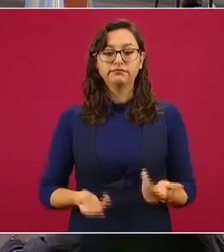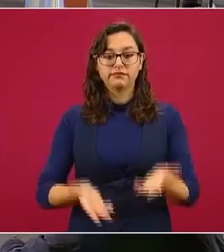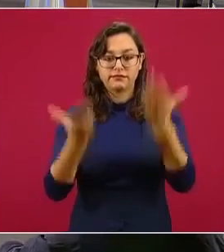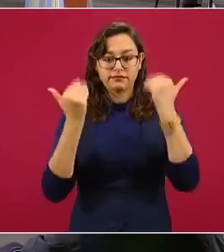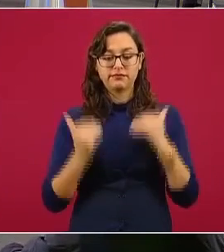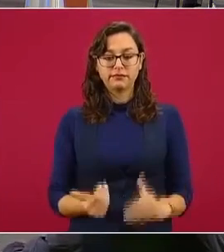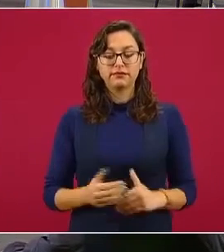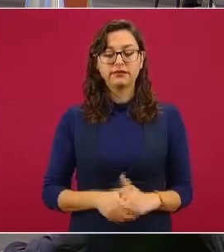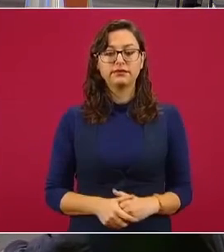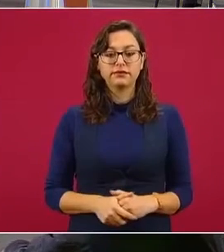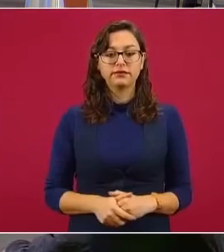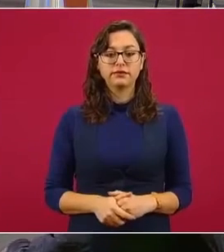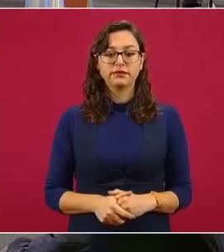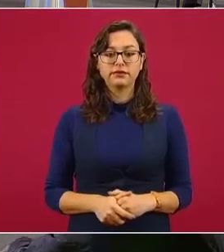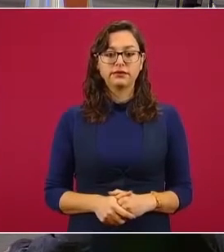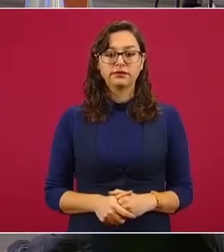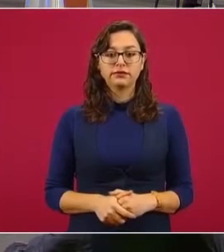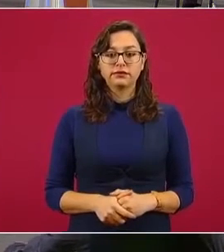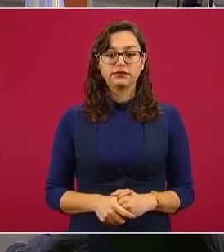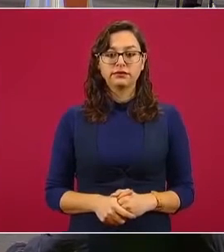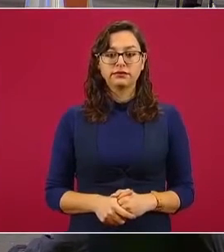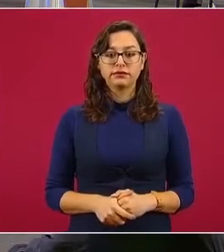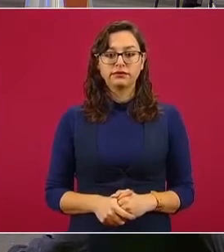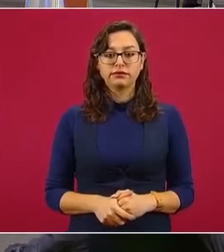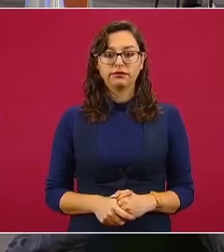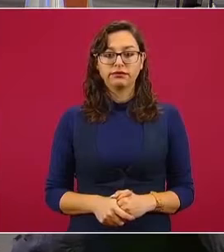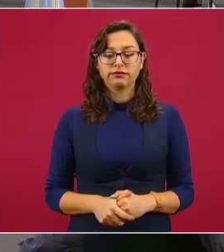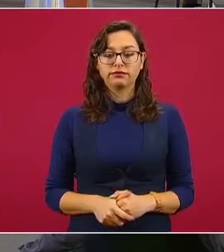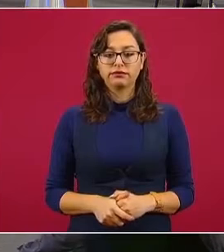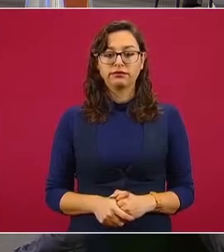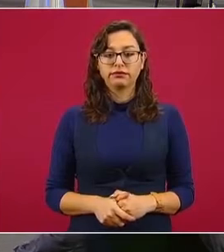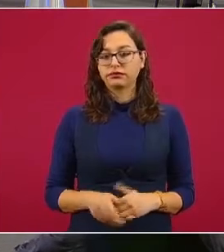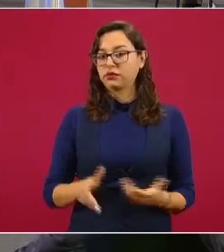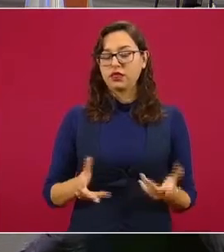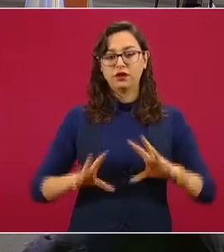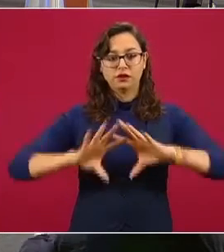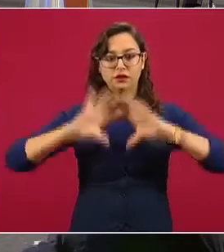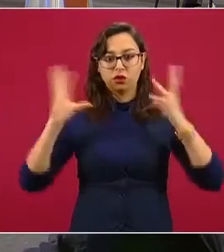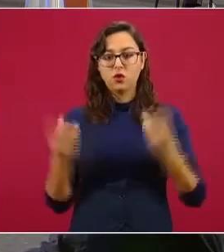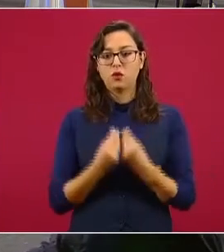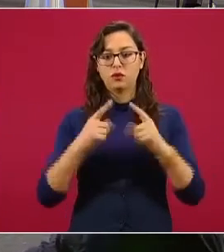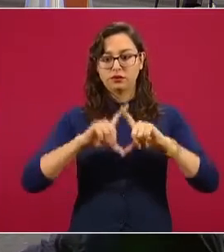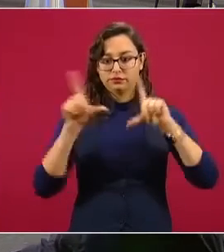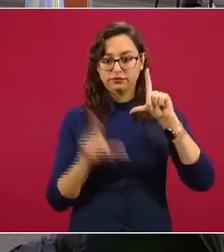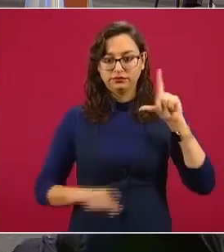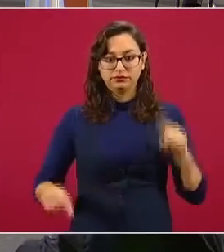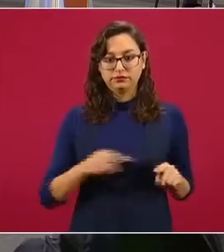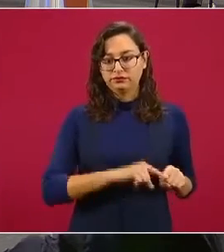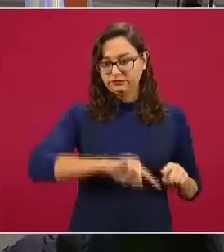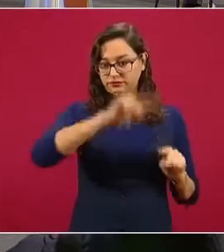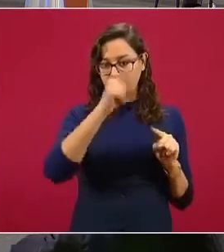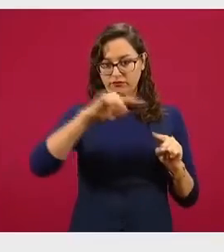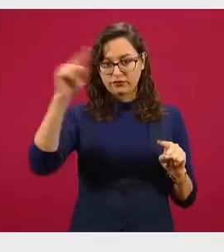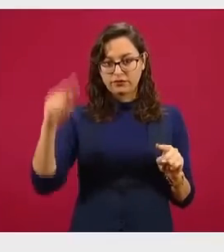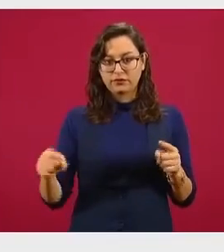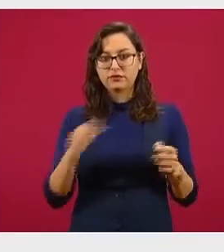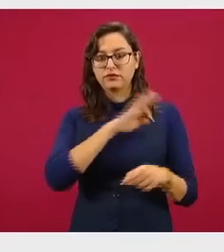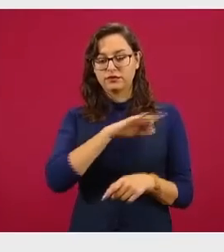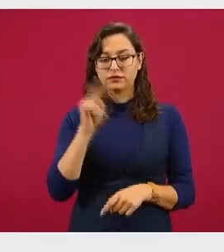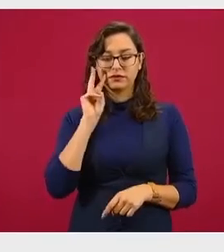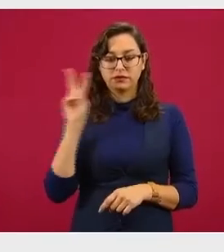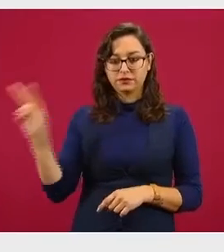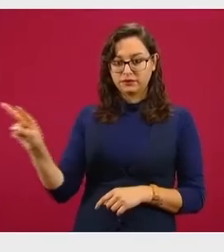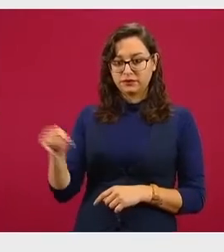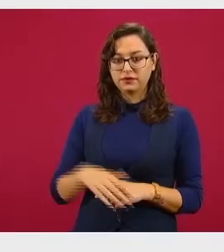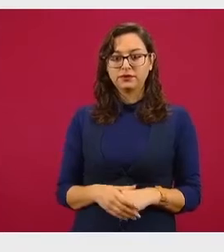siguiente. Vemos la curva epidémica es de casos estimados, es la que acabo de presentar, para destacar lo mismo. En la semana 29